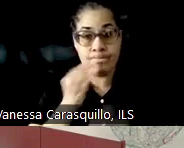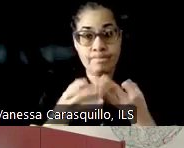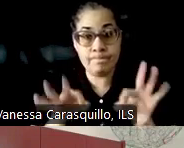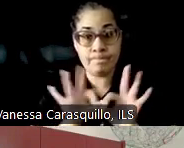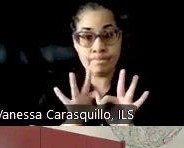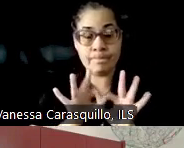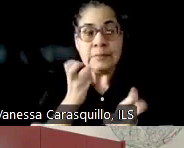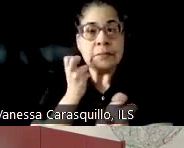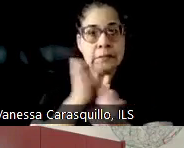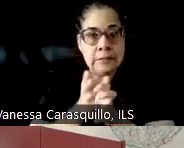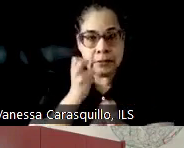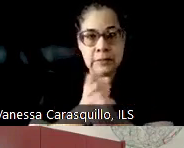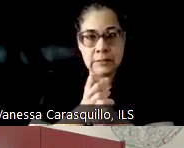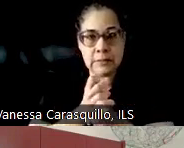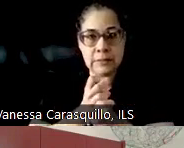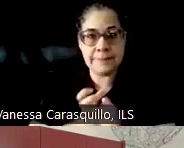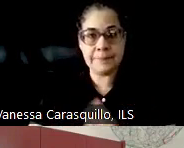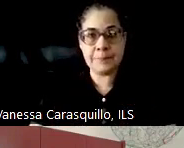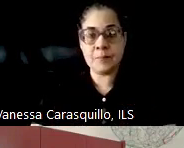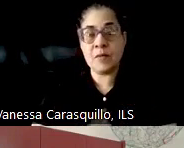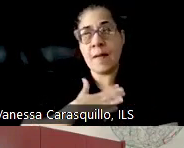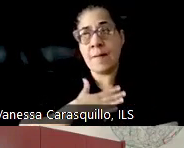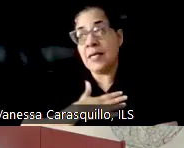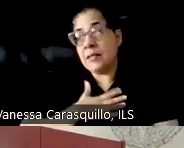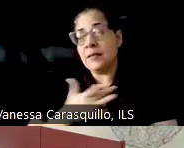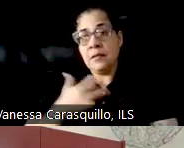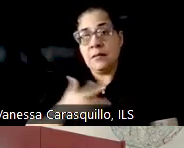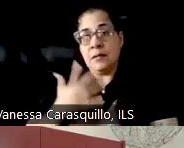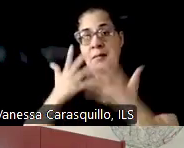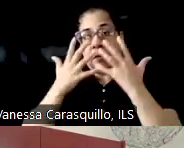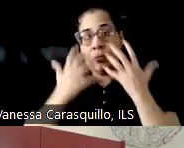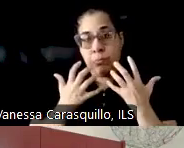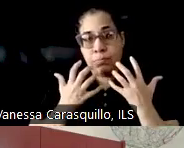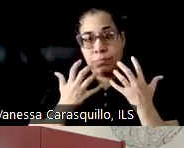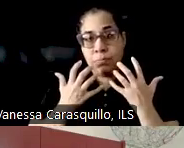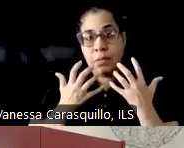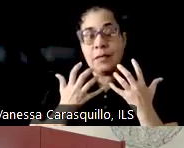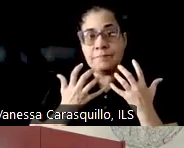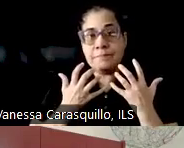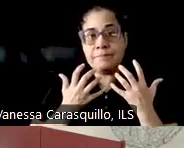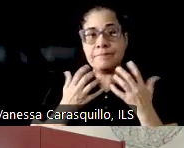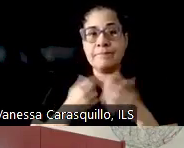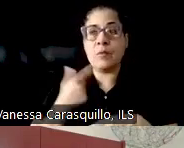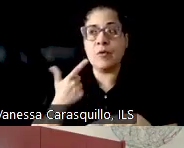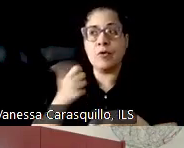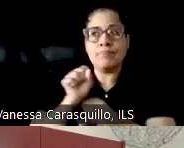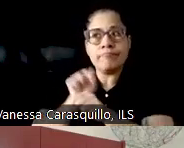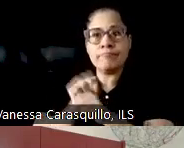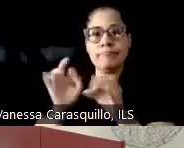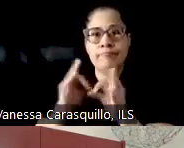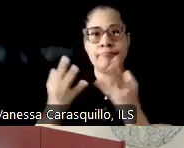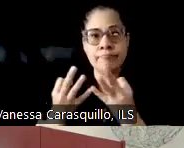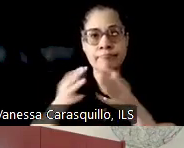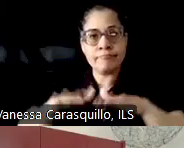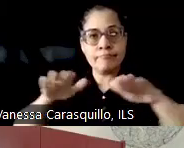difícil. Y bueno, a mí me da tristeza cuando tengo que trabajar con familias, con niños y